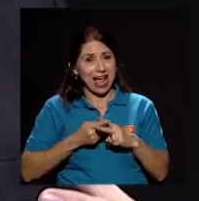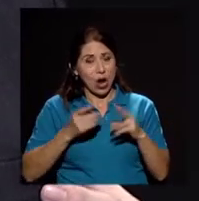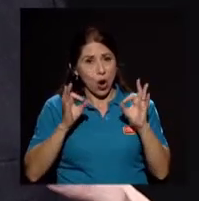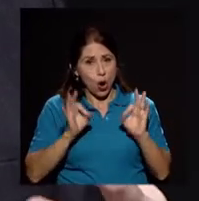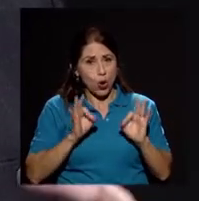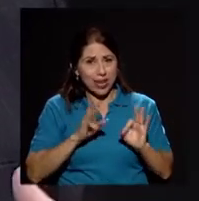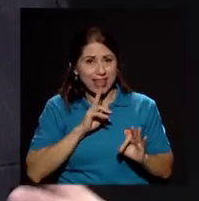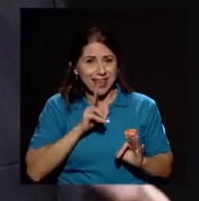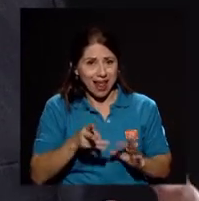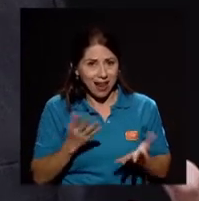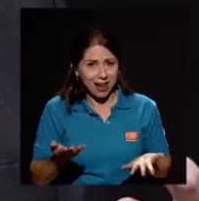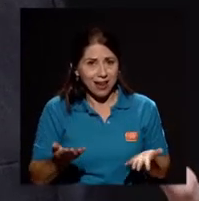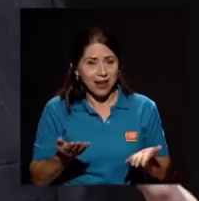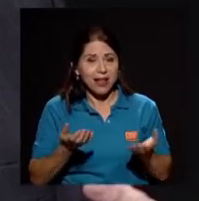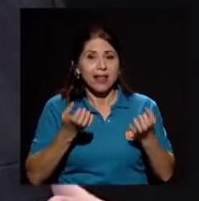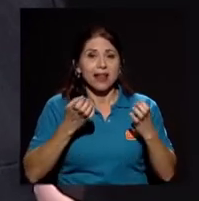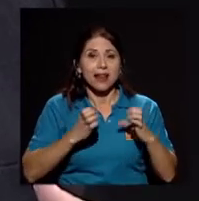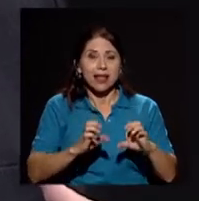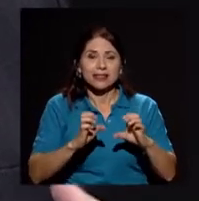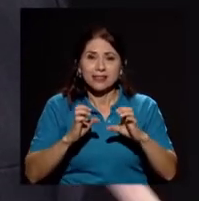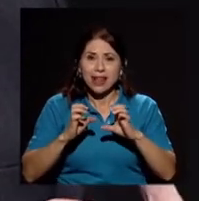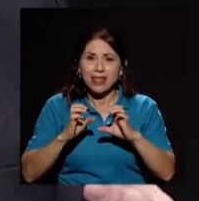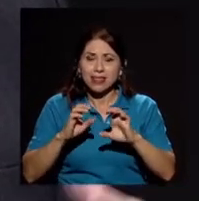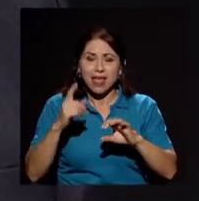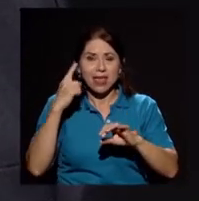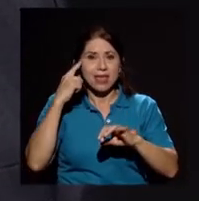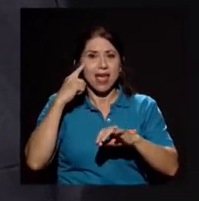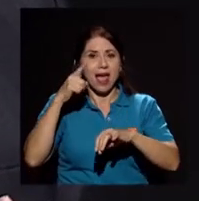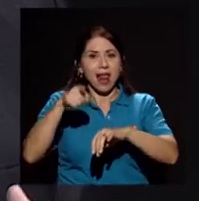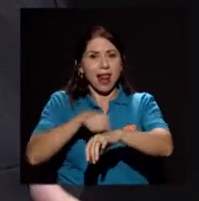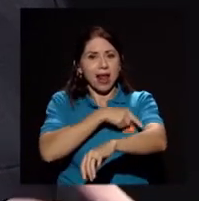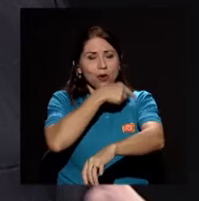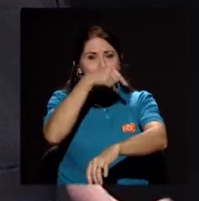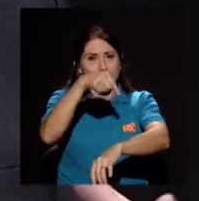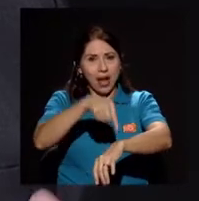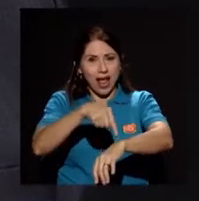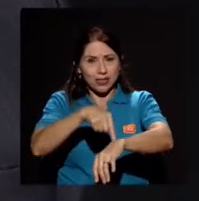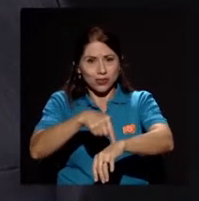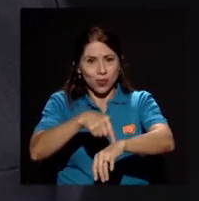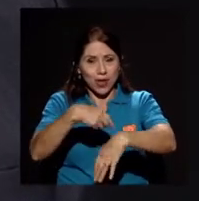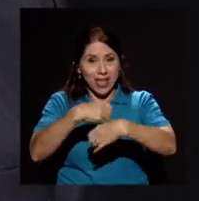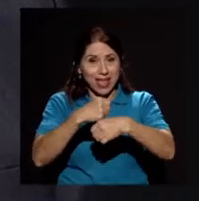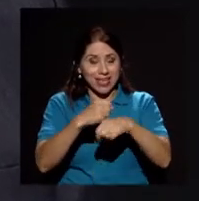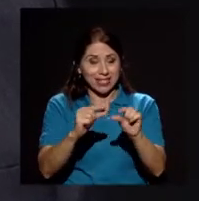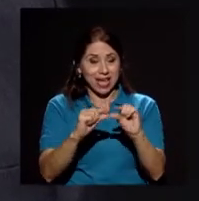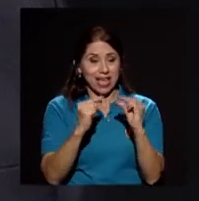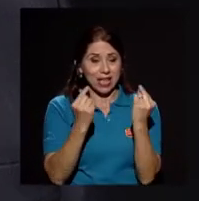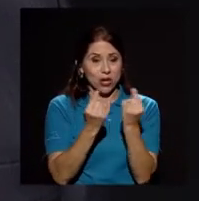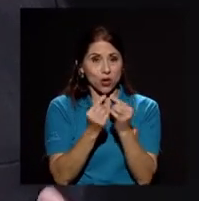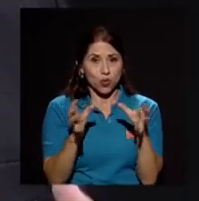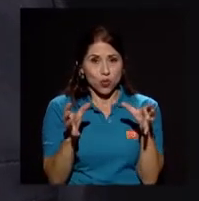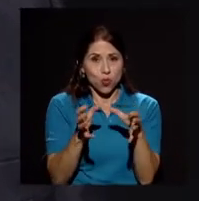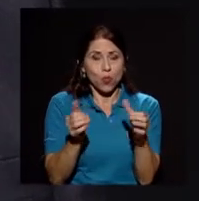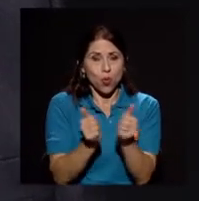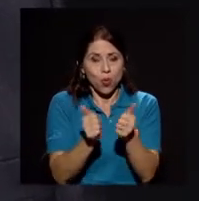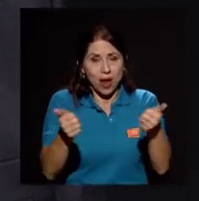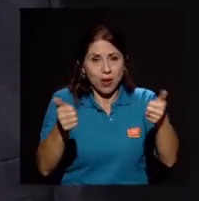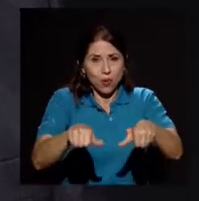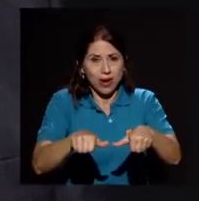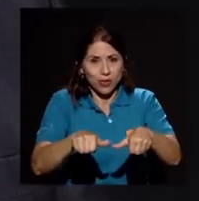la estrategia de la estrategia hacia el largo plazo construida colectivamente a partir de los acuerdos no